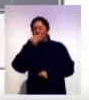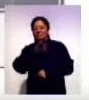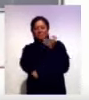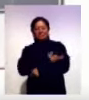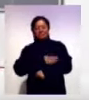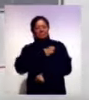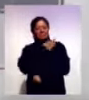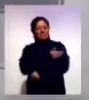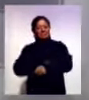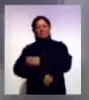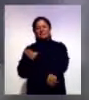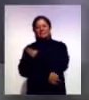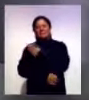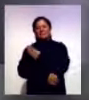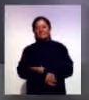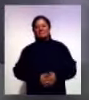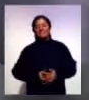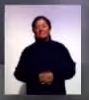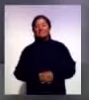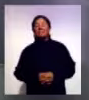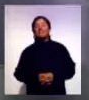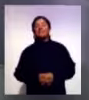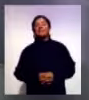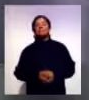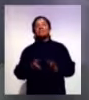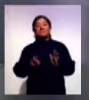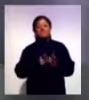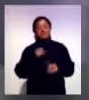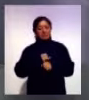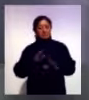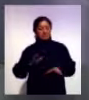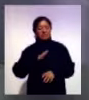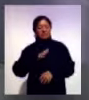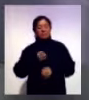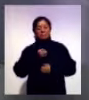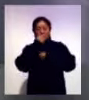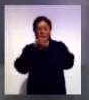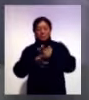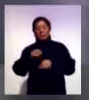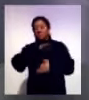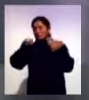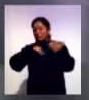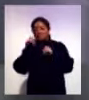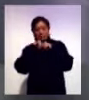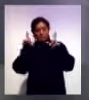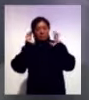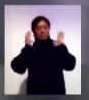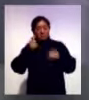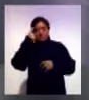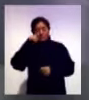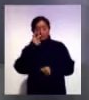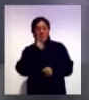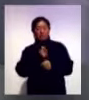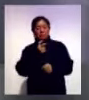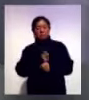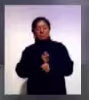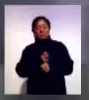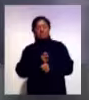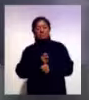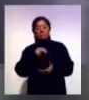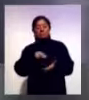Buenas tardes. Nosotros vamos a retomar la información. Le damos a conocer que ya está todo listo para la segunda edición del Foro de